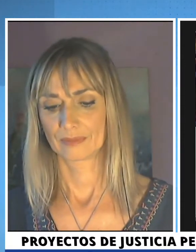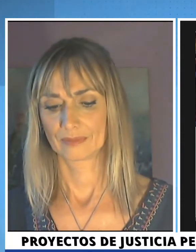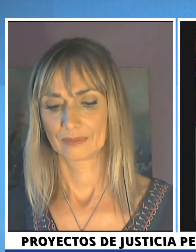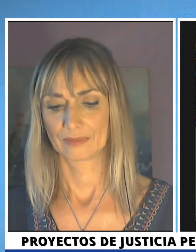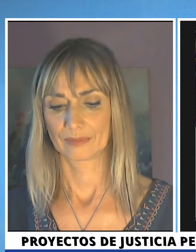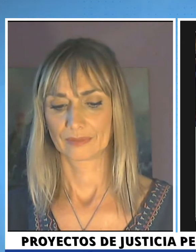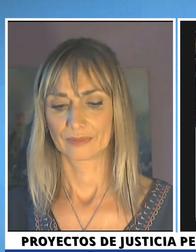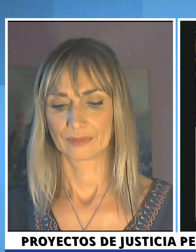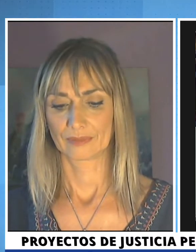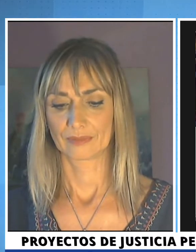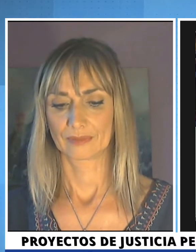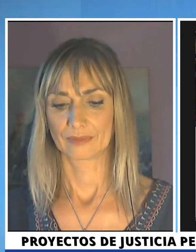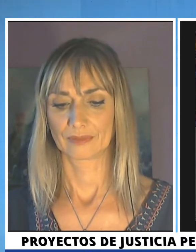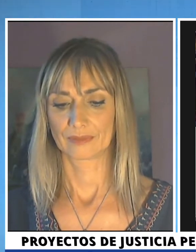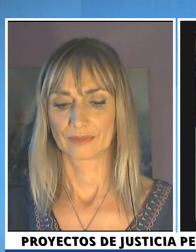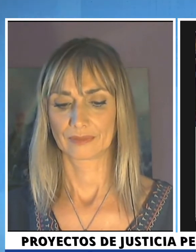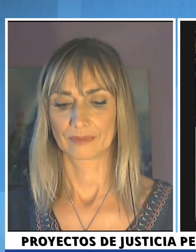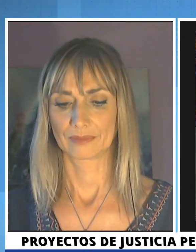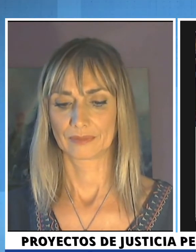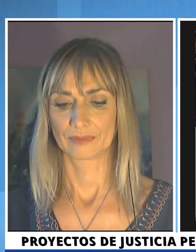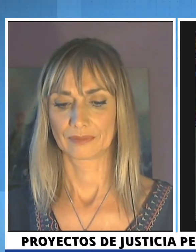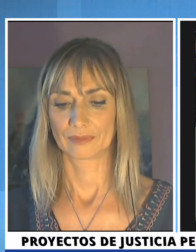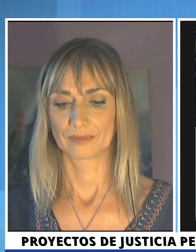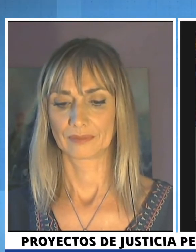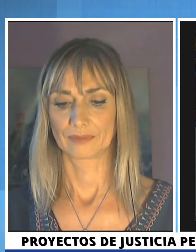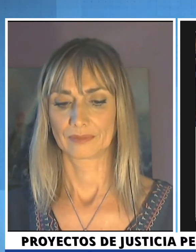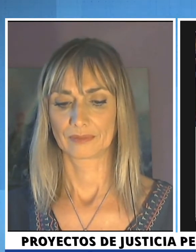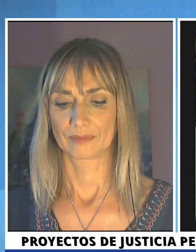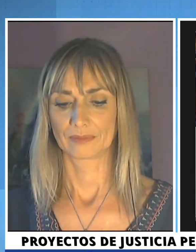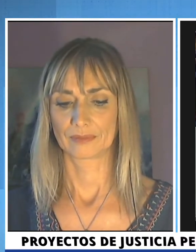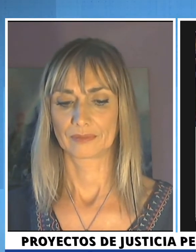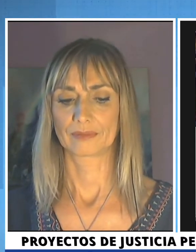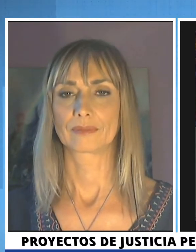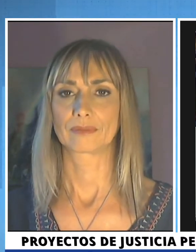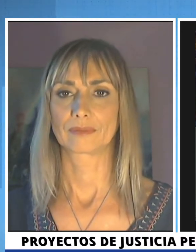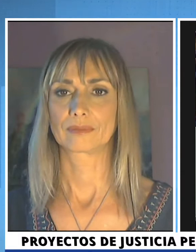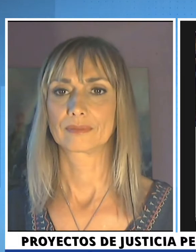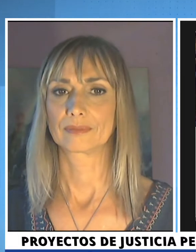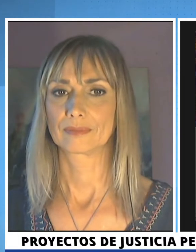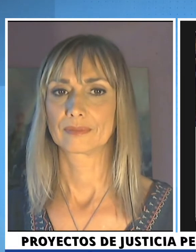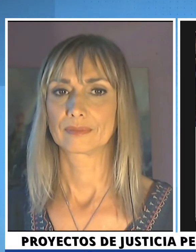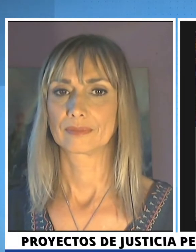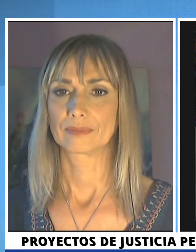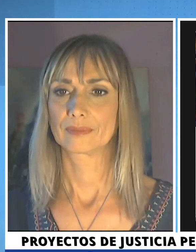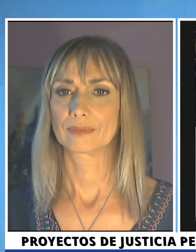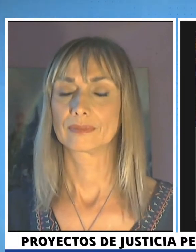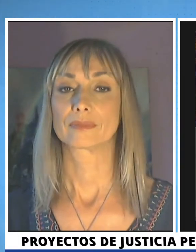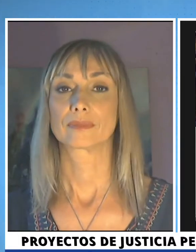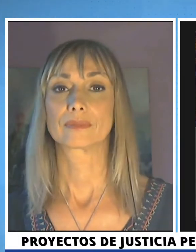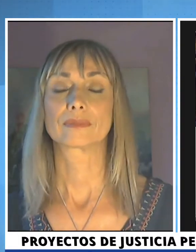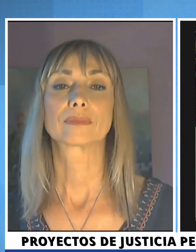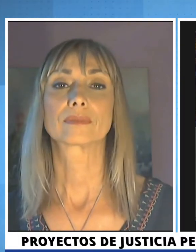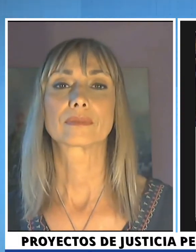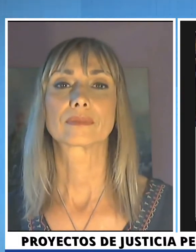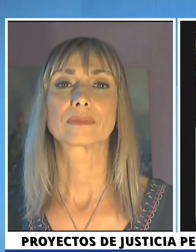y quería preguntarle, a partir de estas reuniones que están manteniendo hace ya 3 semanas, ¿cuál es el objetivo de